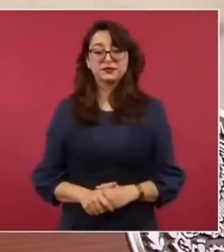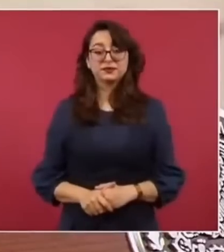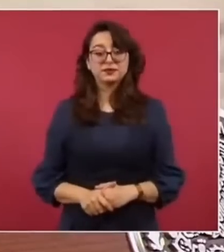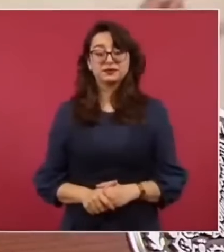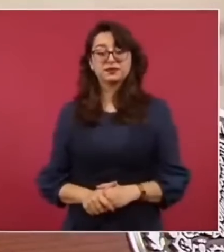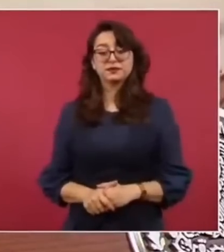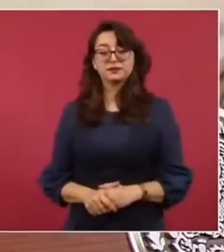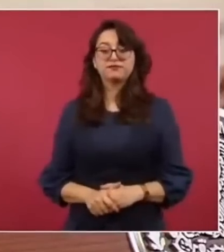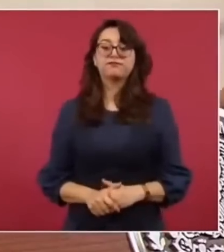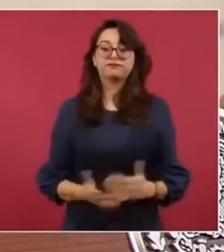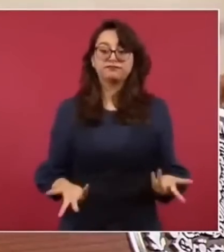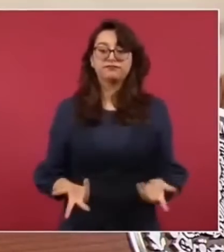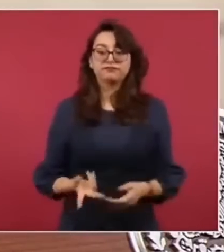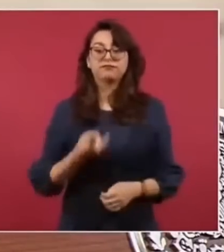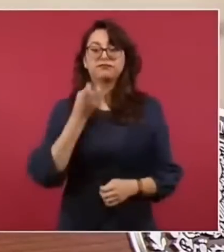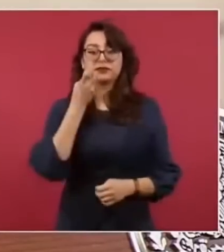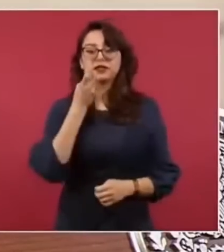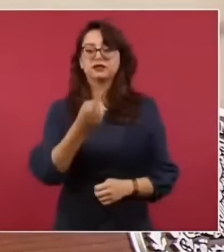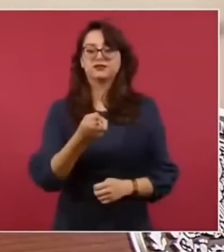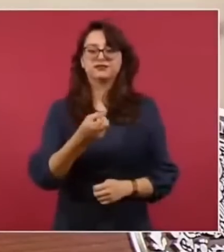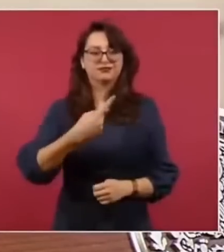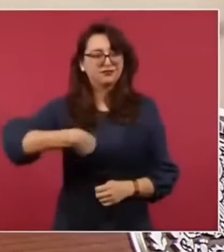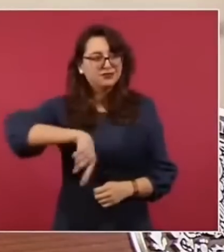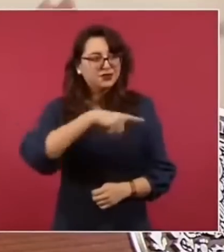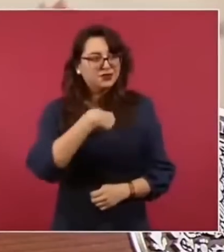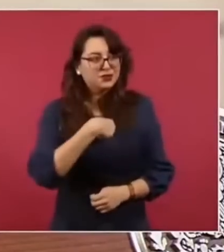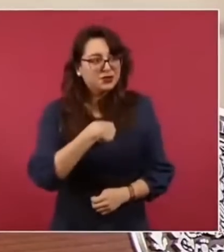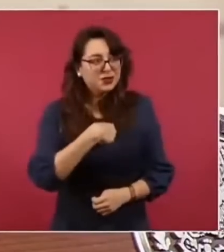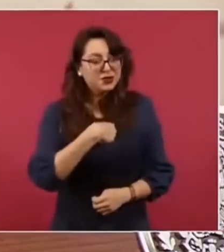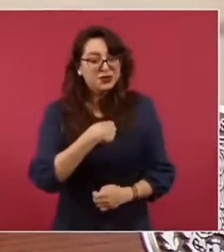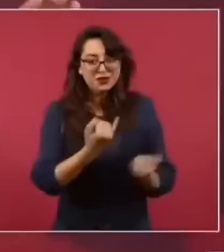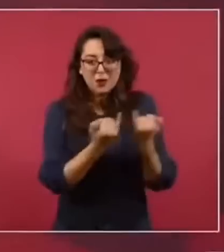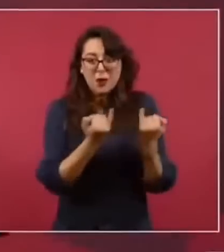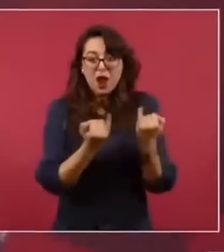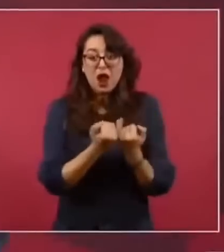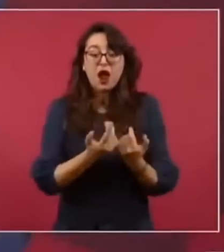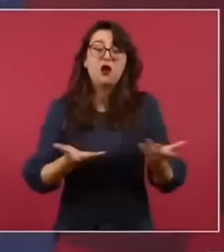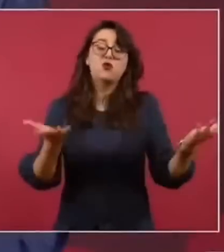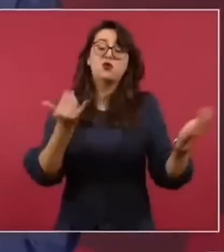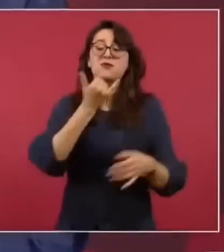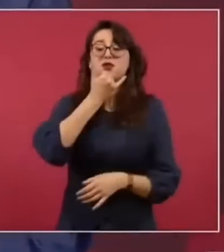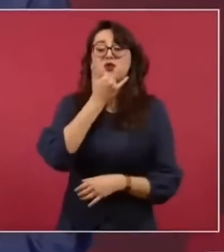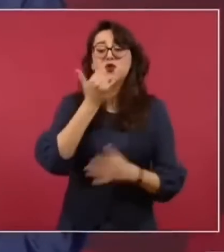Entonces, eso es lo que dijimos, no, claro que hay de otra.